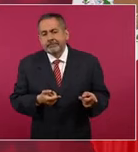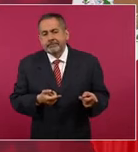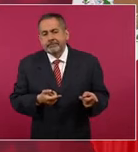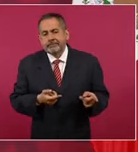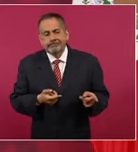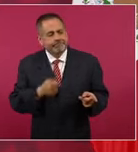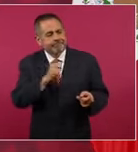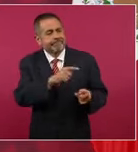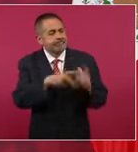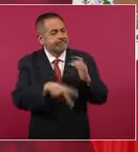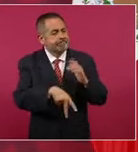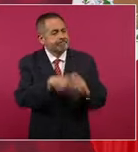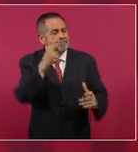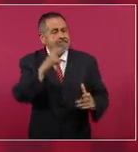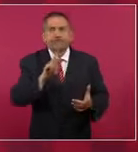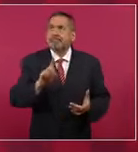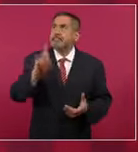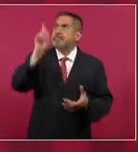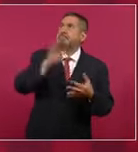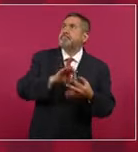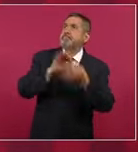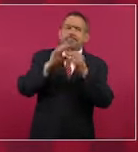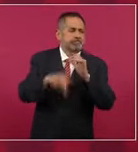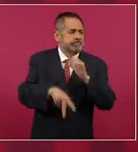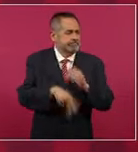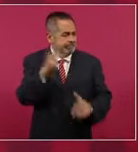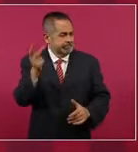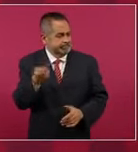pues padece de pobreza espiritual.